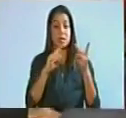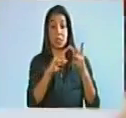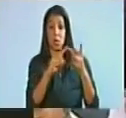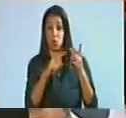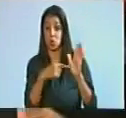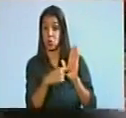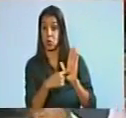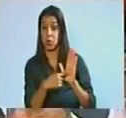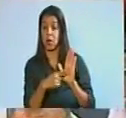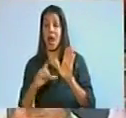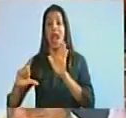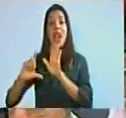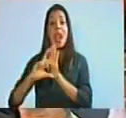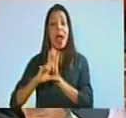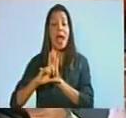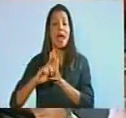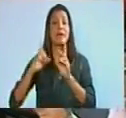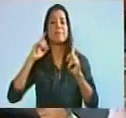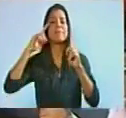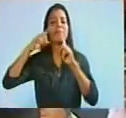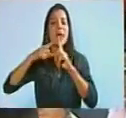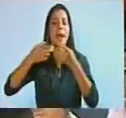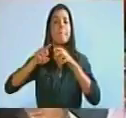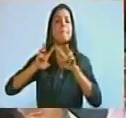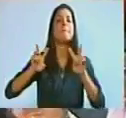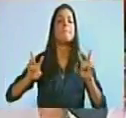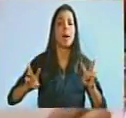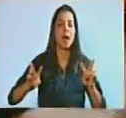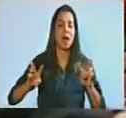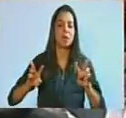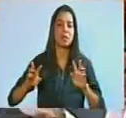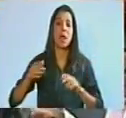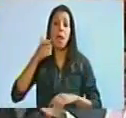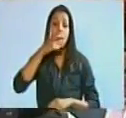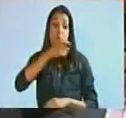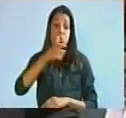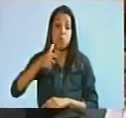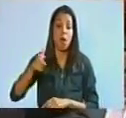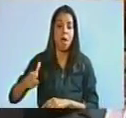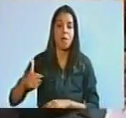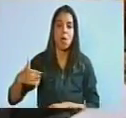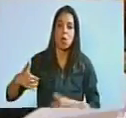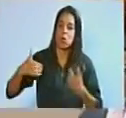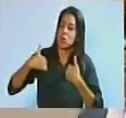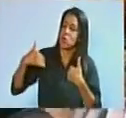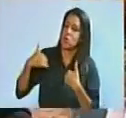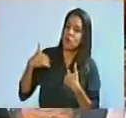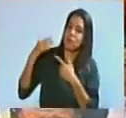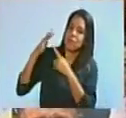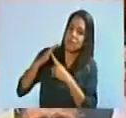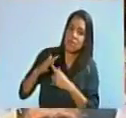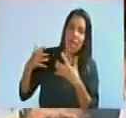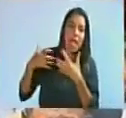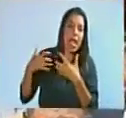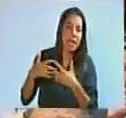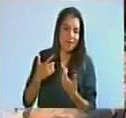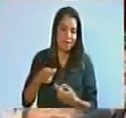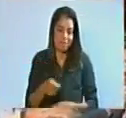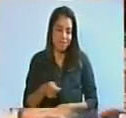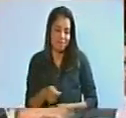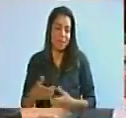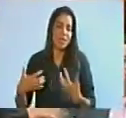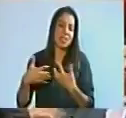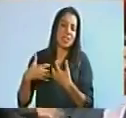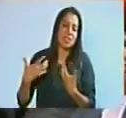Estamos en un escenario de guerra económica contra el pueblo venezolano. Lograr la paz económica, la estabilidad de los precios y la